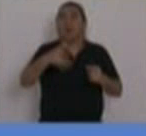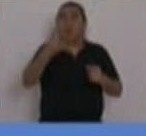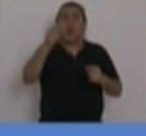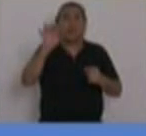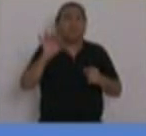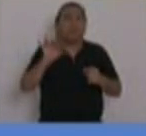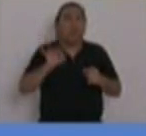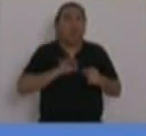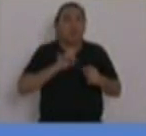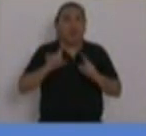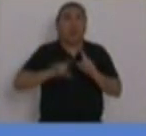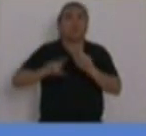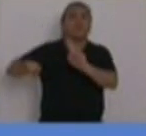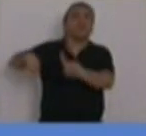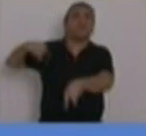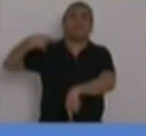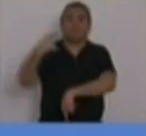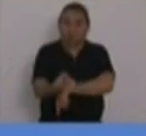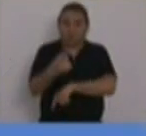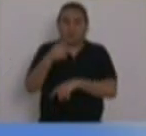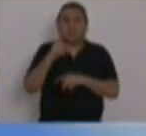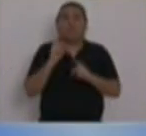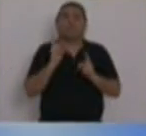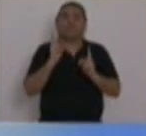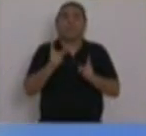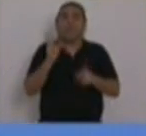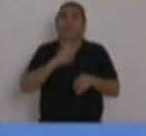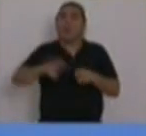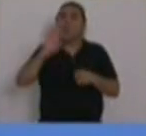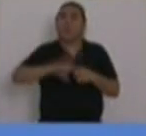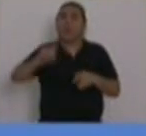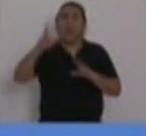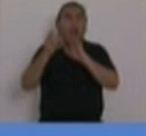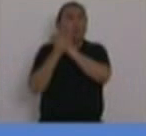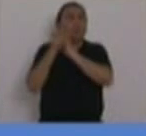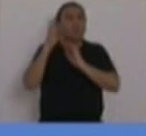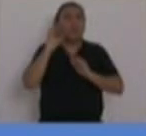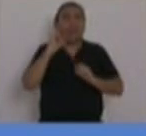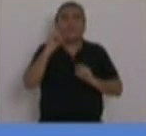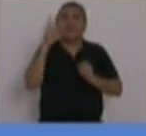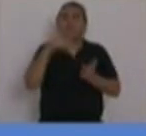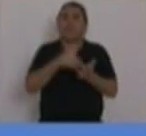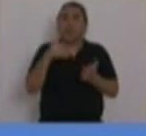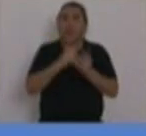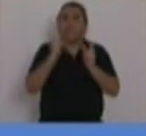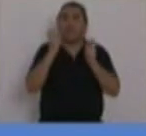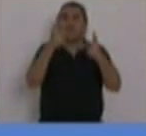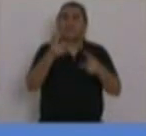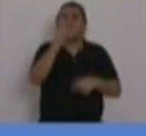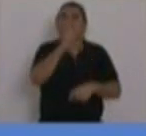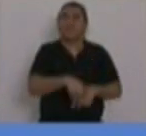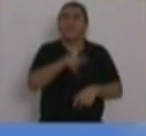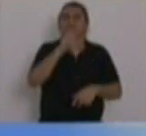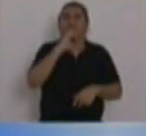pero cada 3 meses vamos a tener una revisión y estamos ahora sujetos a cumplir con... Por ahí lo que le molestaba. Sí. Y por supuesto que las deudas